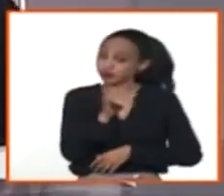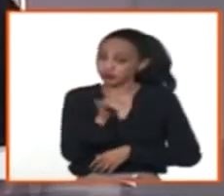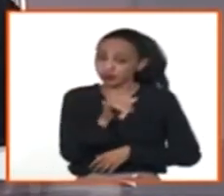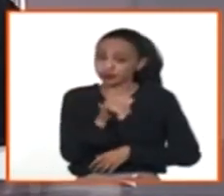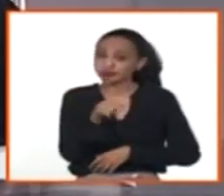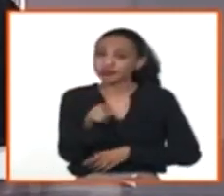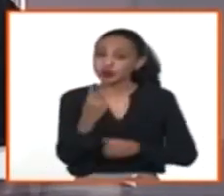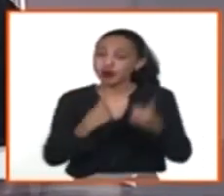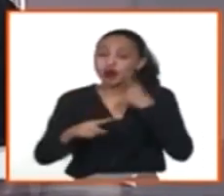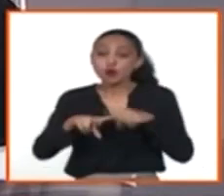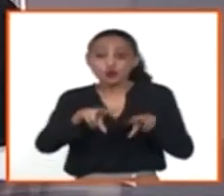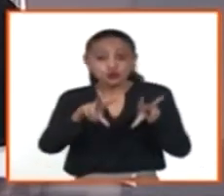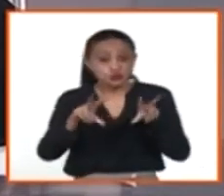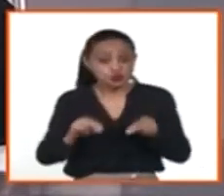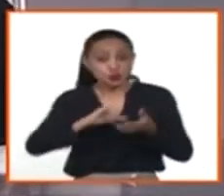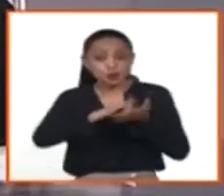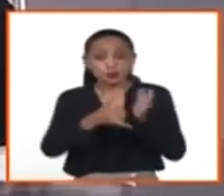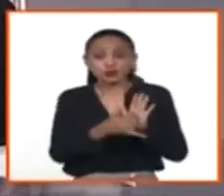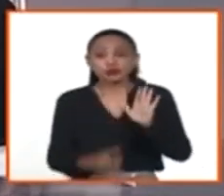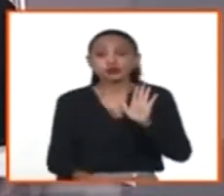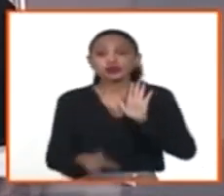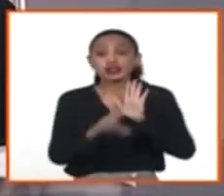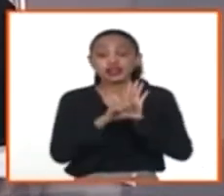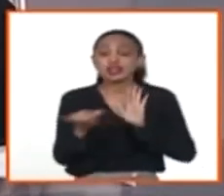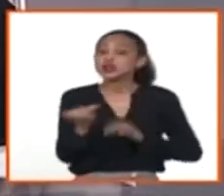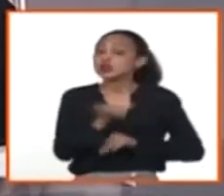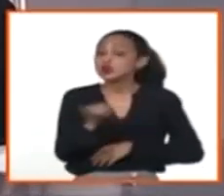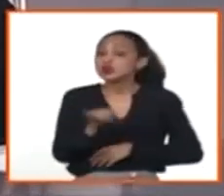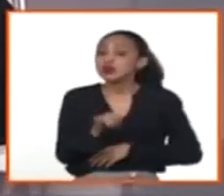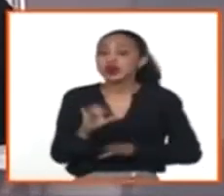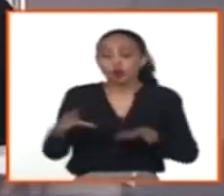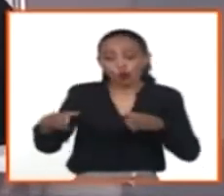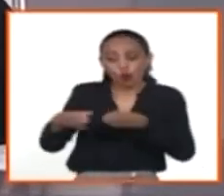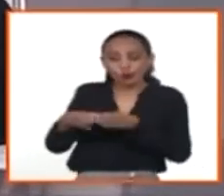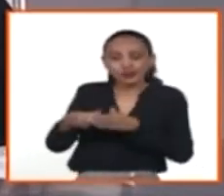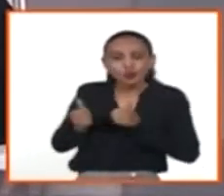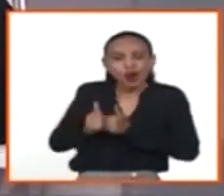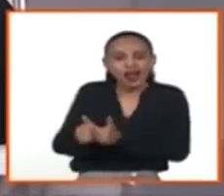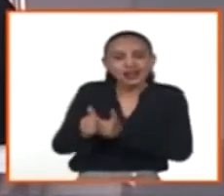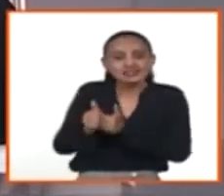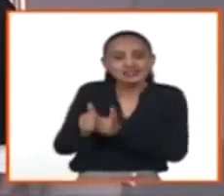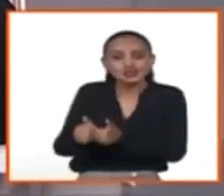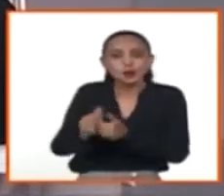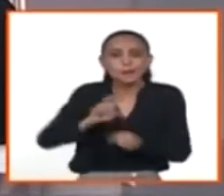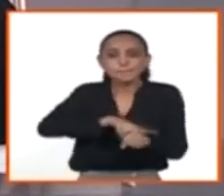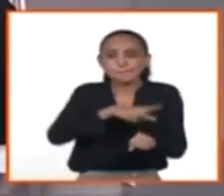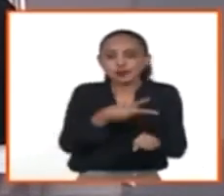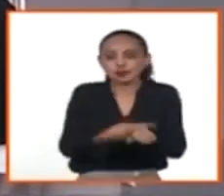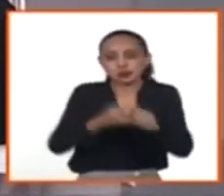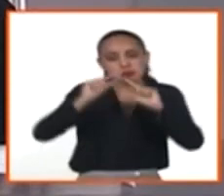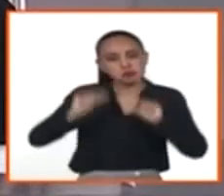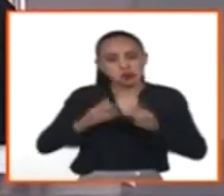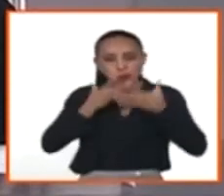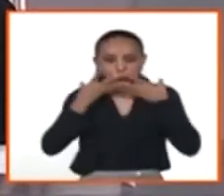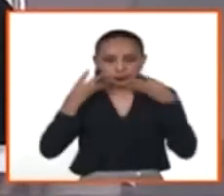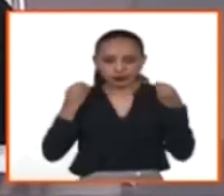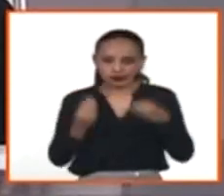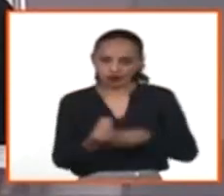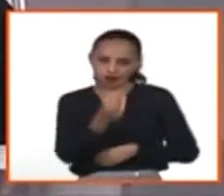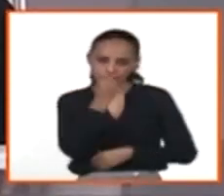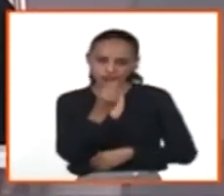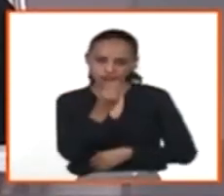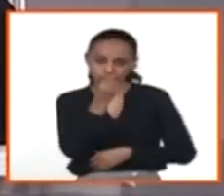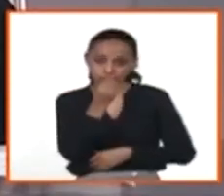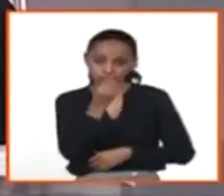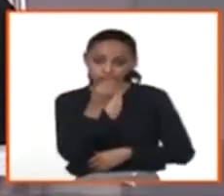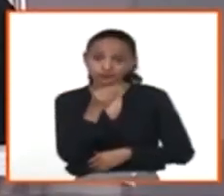novedad en el proyecto de ley. Incluso se crea hasta un comité asesor para la prevención y reducción de pérdidas y desperdicios de alimentos, que